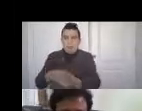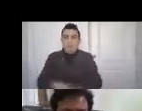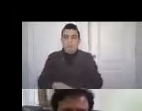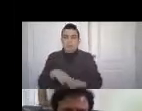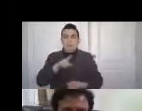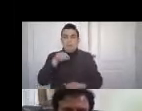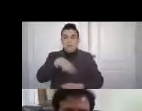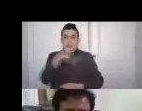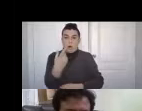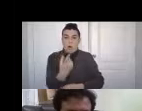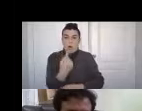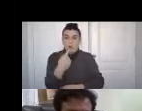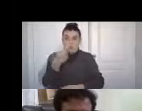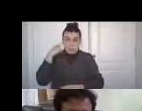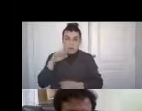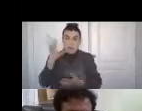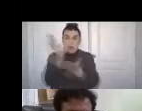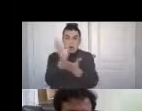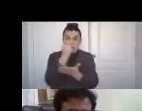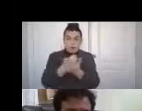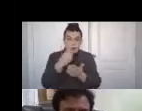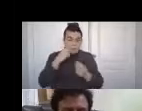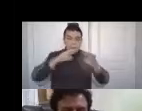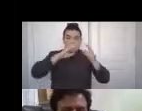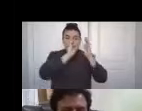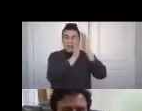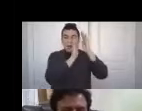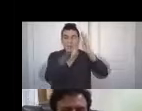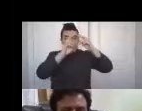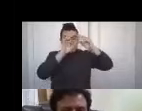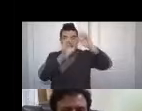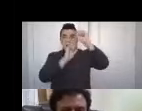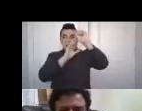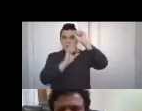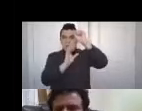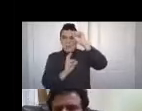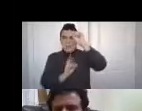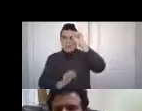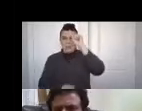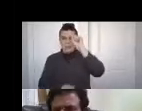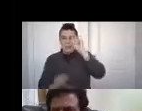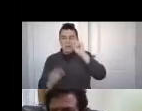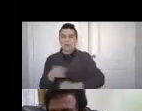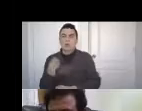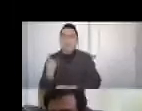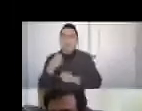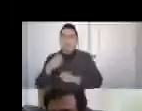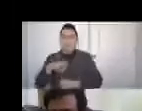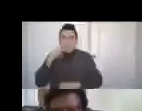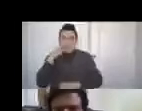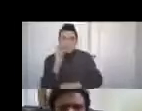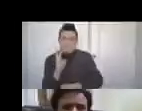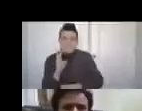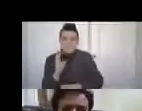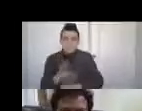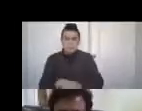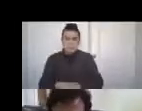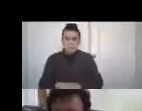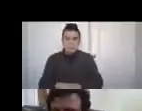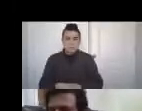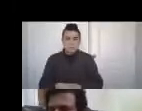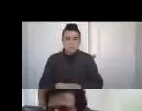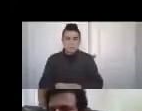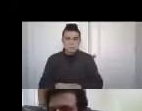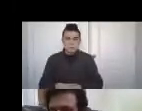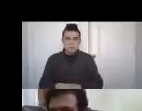secuencia, y esta secuencia nosotros la podemos ver, ¿cierto? De esta manera. Ahí están, ¿cierto? Este